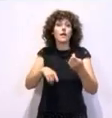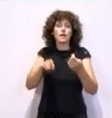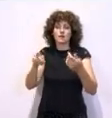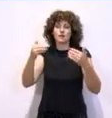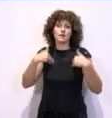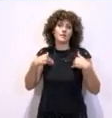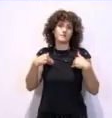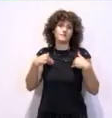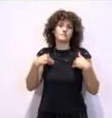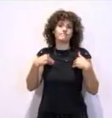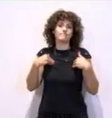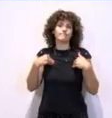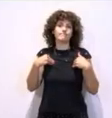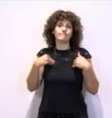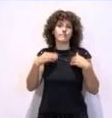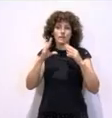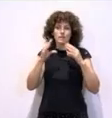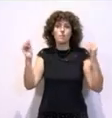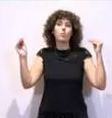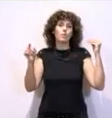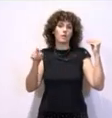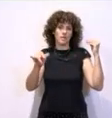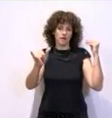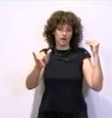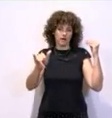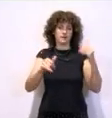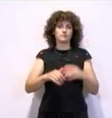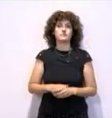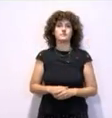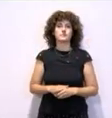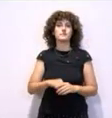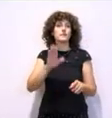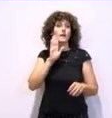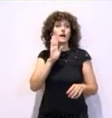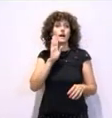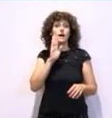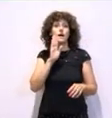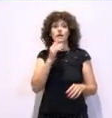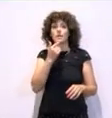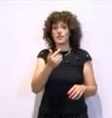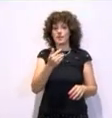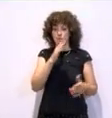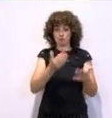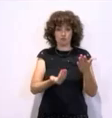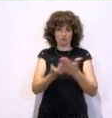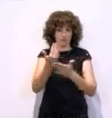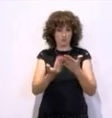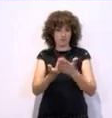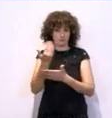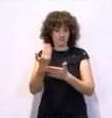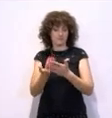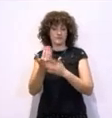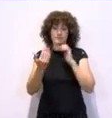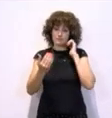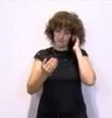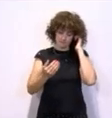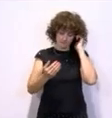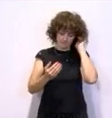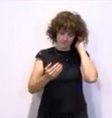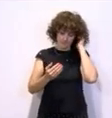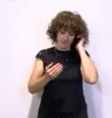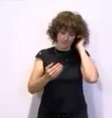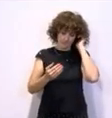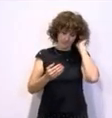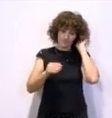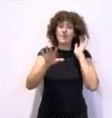competencias diplomáticas para ello. Decía, ahora que estamos en días de selectividad, yo la sigo llamando así, pues porque ya loro